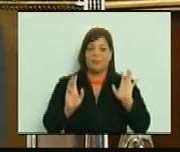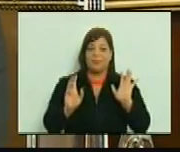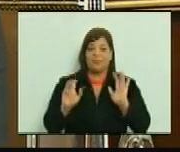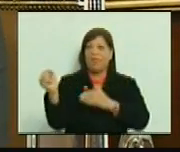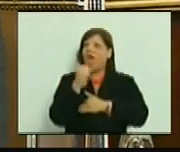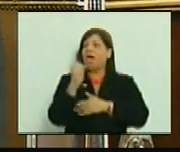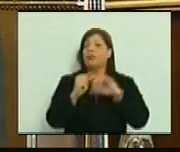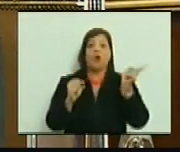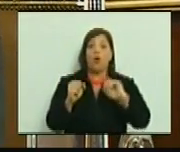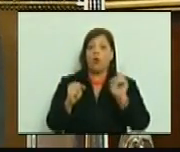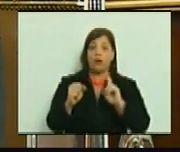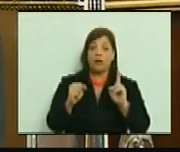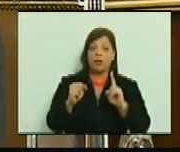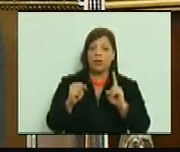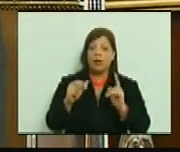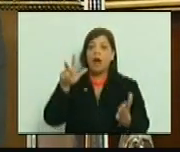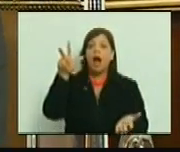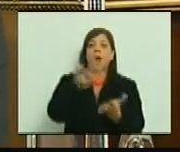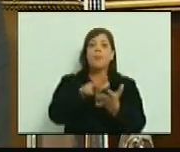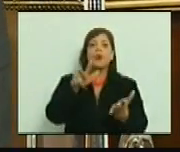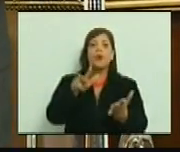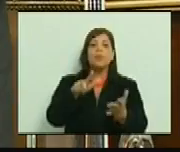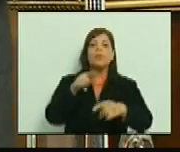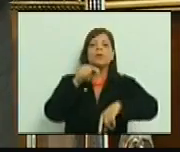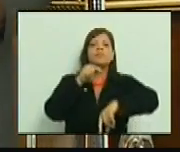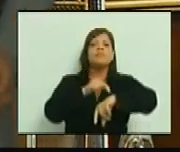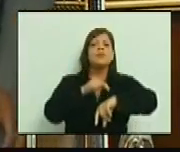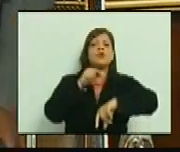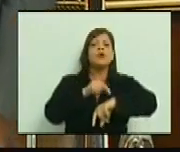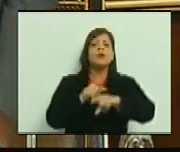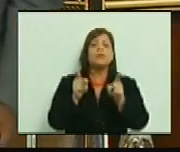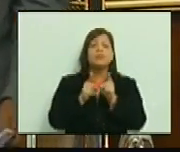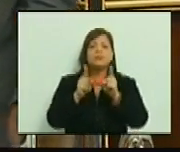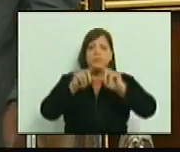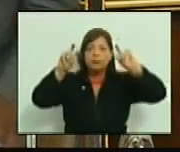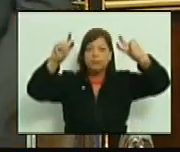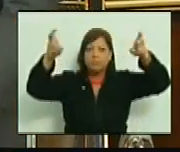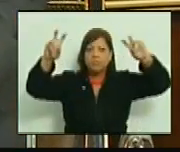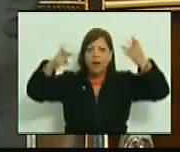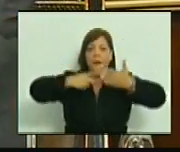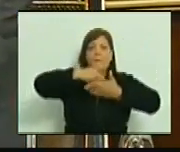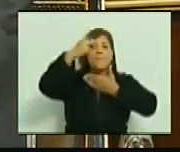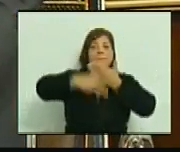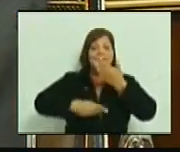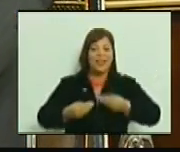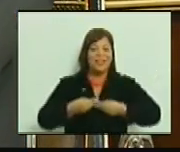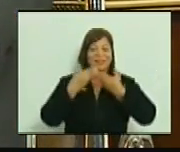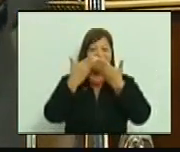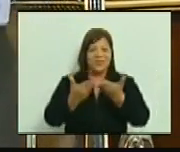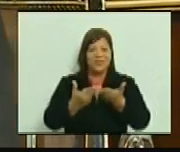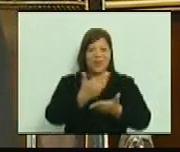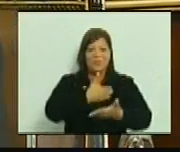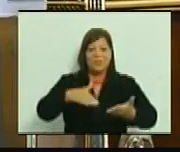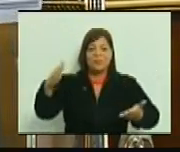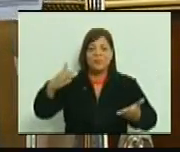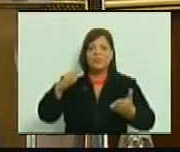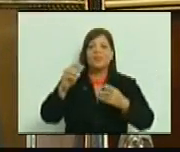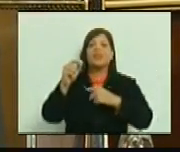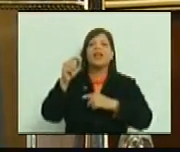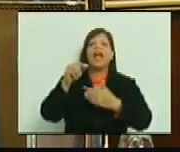aisladas. Aprobemos todo en el marco de ese plan que el presidente ha presentado, que se llama la